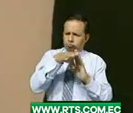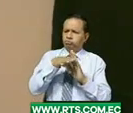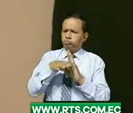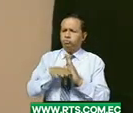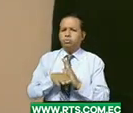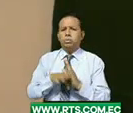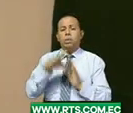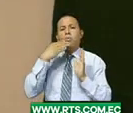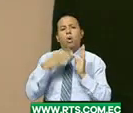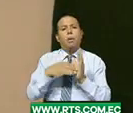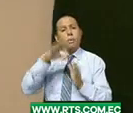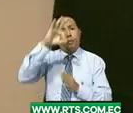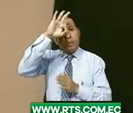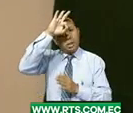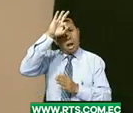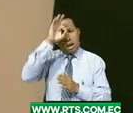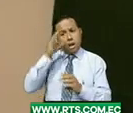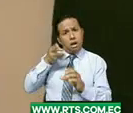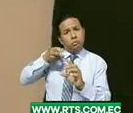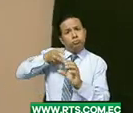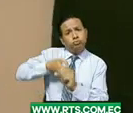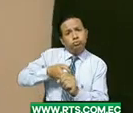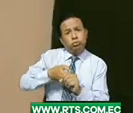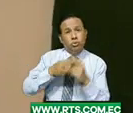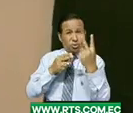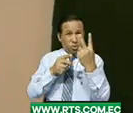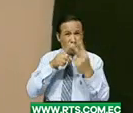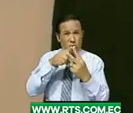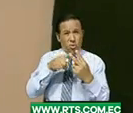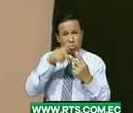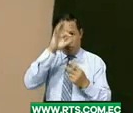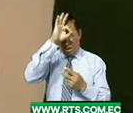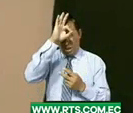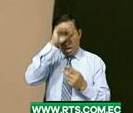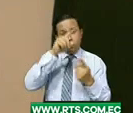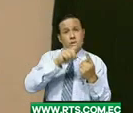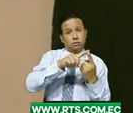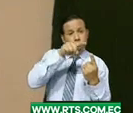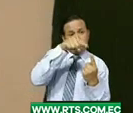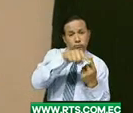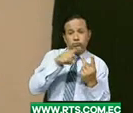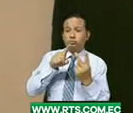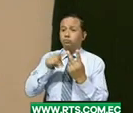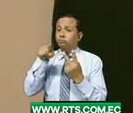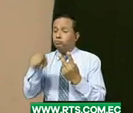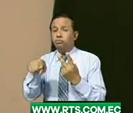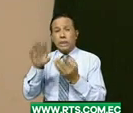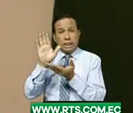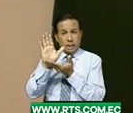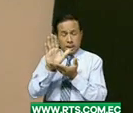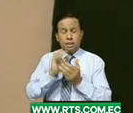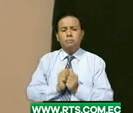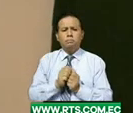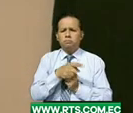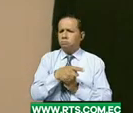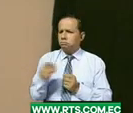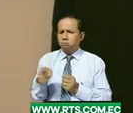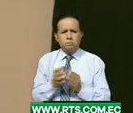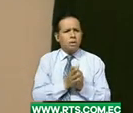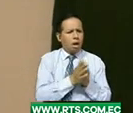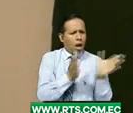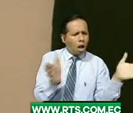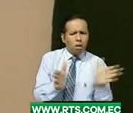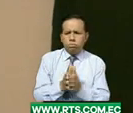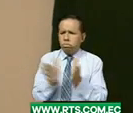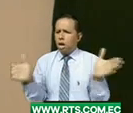la capacidad hospitalaria de los dos hospitales de la ciudad de Machala, el Hospital Teófilo Dávila y el Hospital de Líes, que tienen una gran